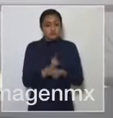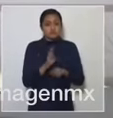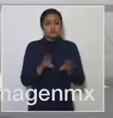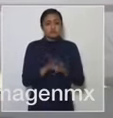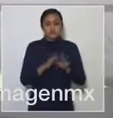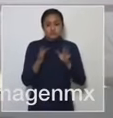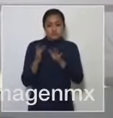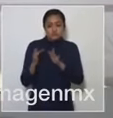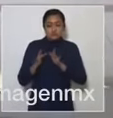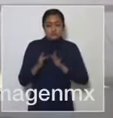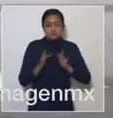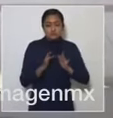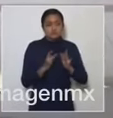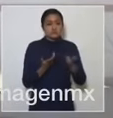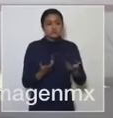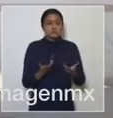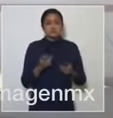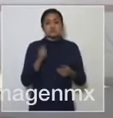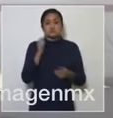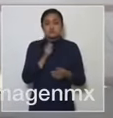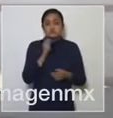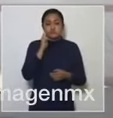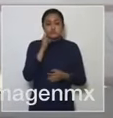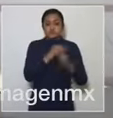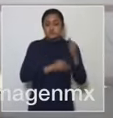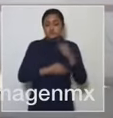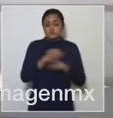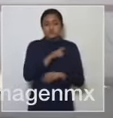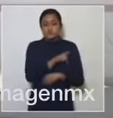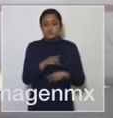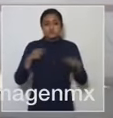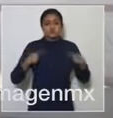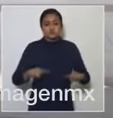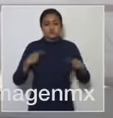contactos y en observación de todas las personas que tuvieron contacto.